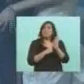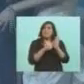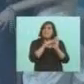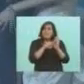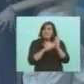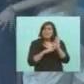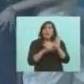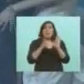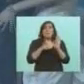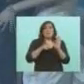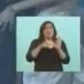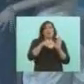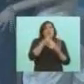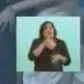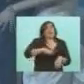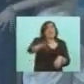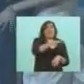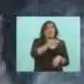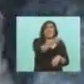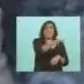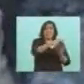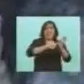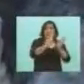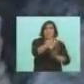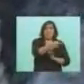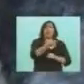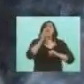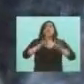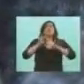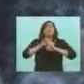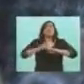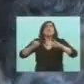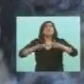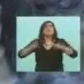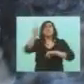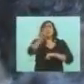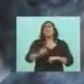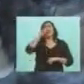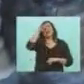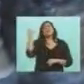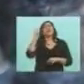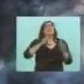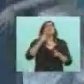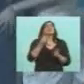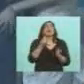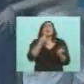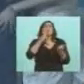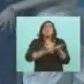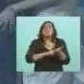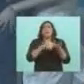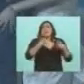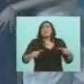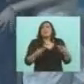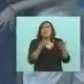en este lugar de la ciudad una promoción, que no solamente sea promoción nacional a través de impuestos, sino también promoción a través